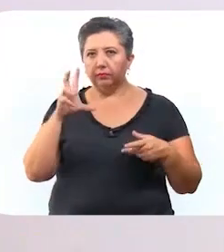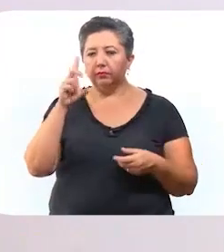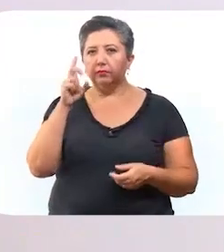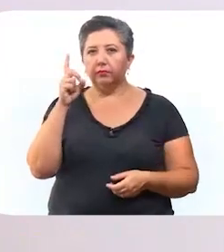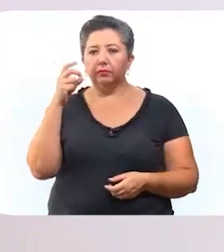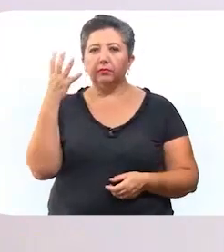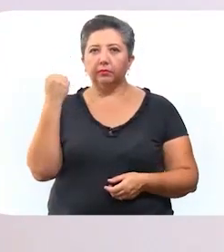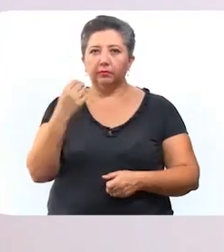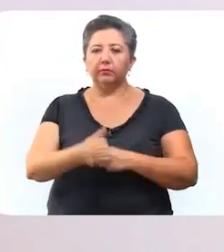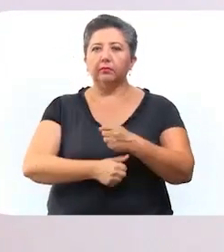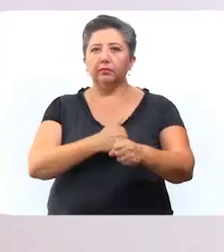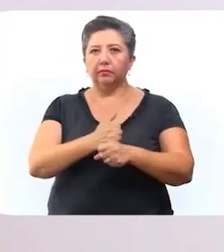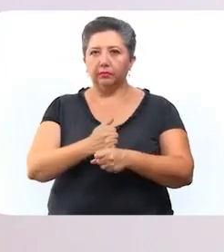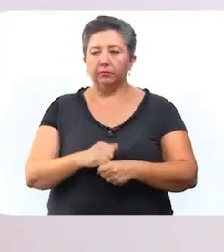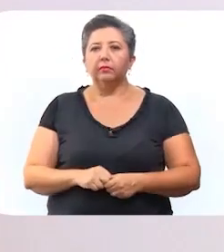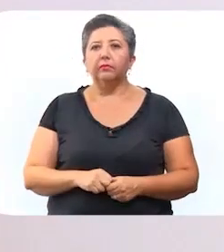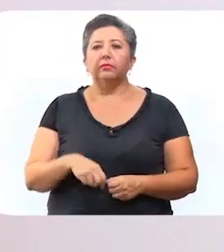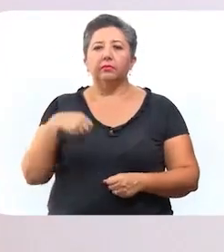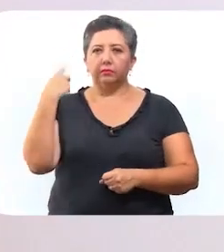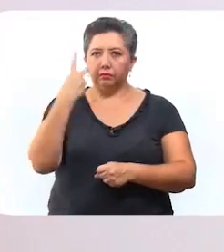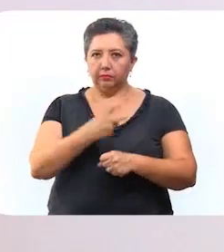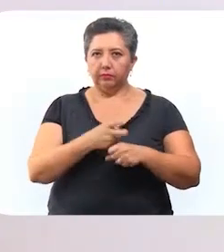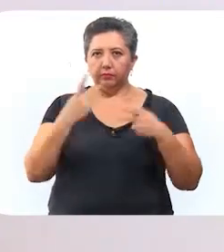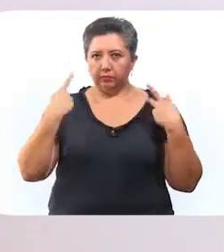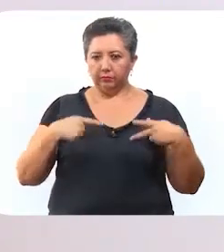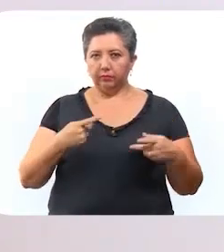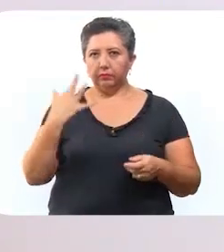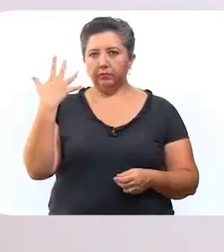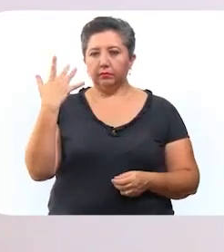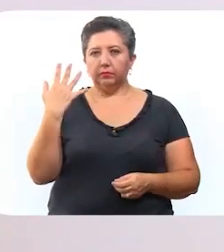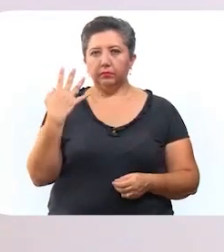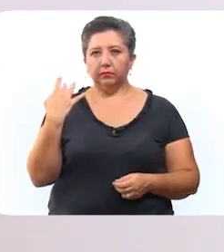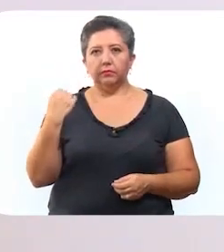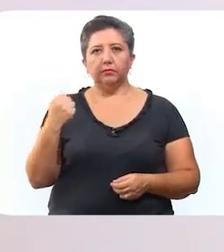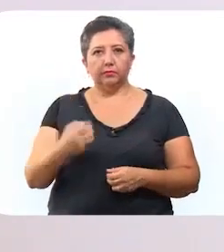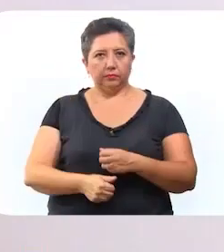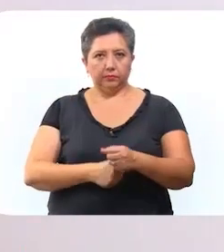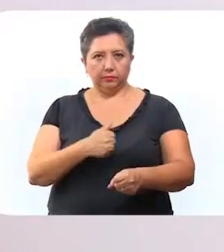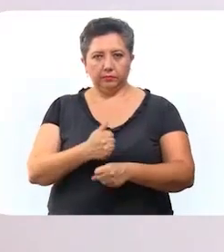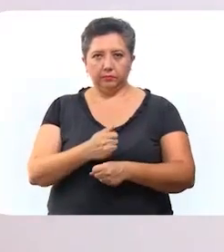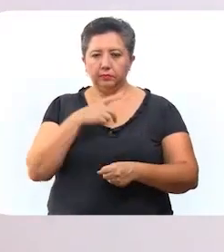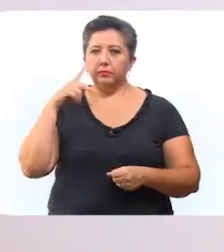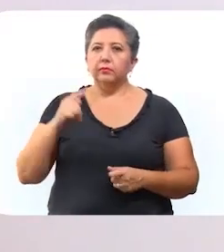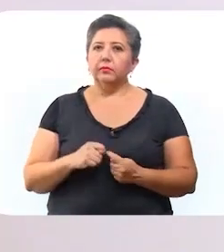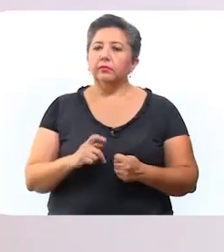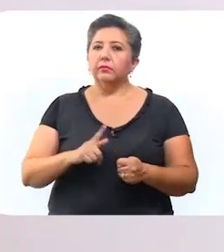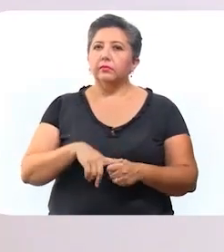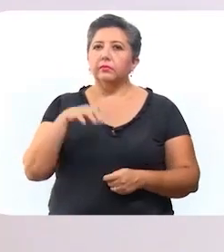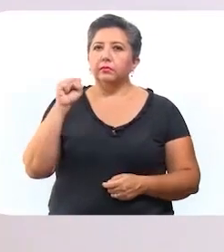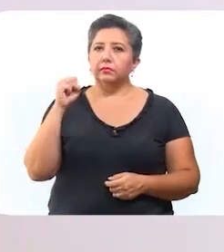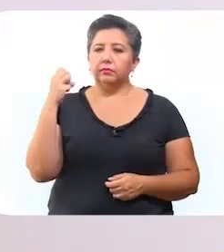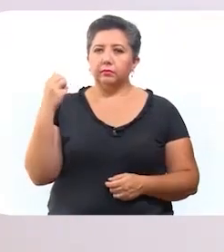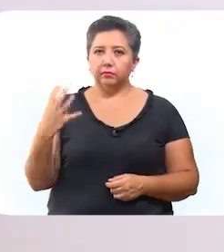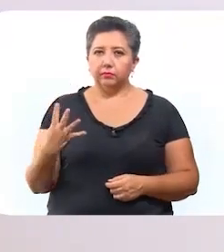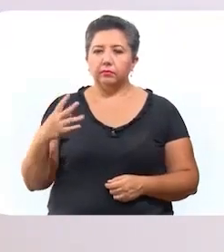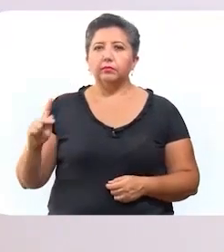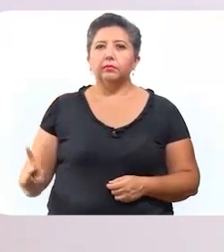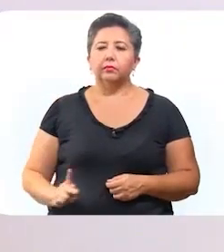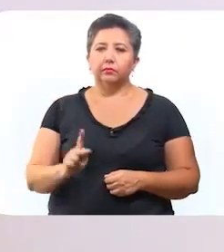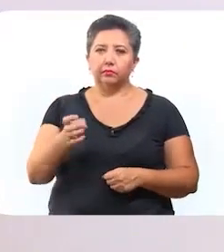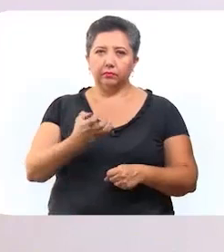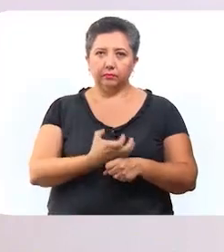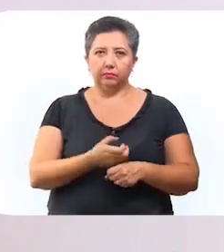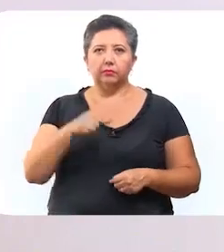30 a 39 años de edad y segundas dosis a la población de 50 a 59 años en un total de 64 municipios del